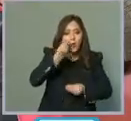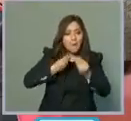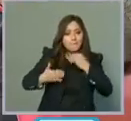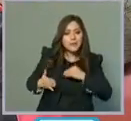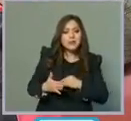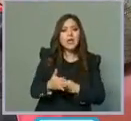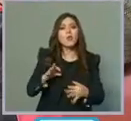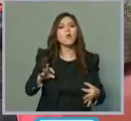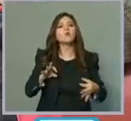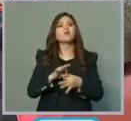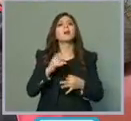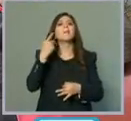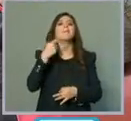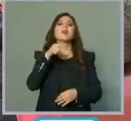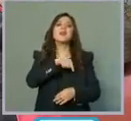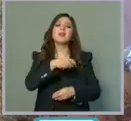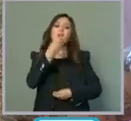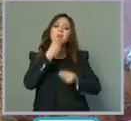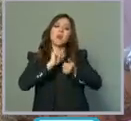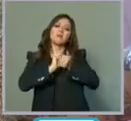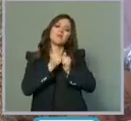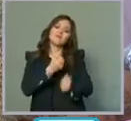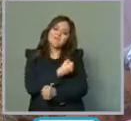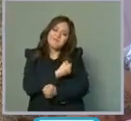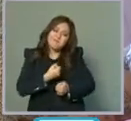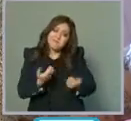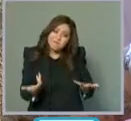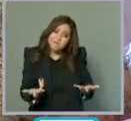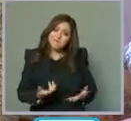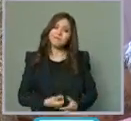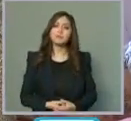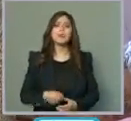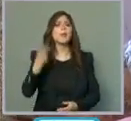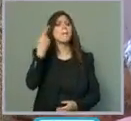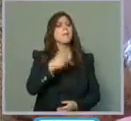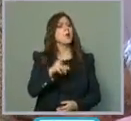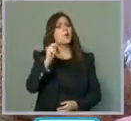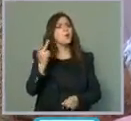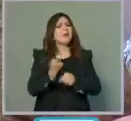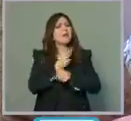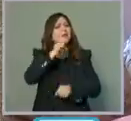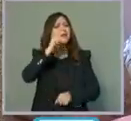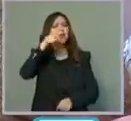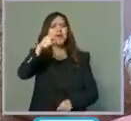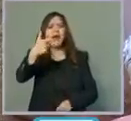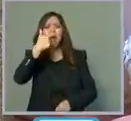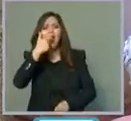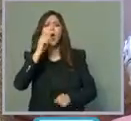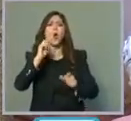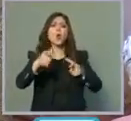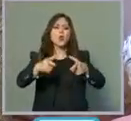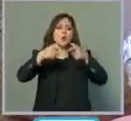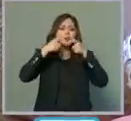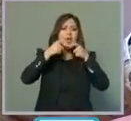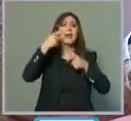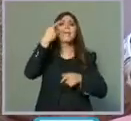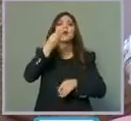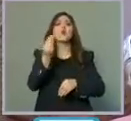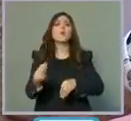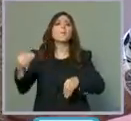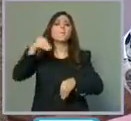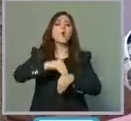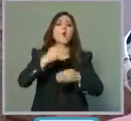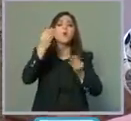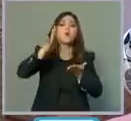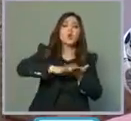mal. Mira, el que tú te comes una galleta salada, una tostada, no está mal. 2, pues. El tema es cuando me como 5 y con harta crema, ¿sí me explico? Okay. No